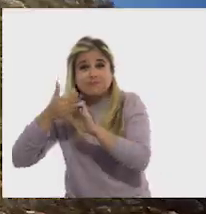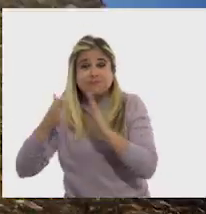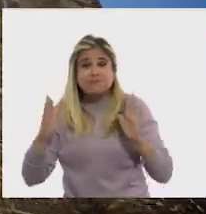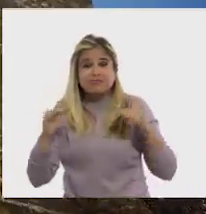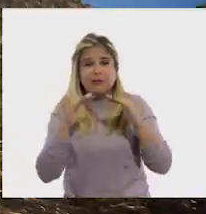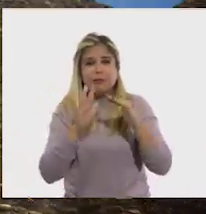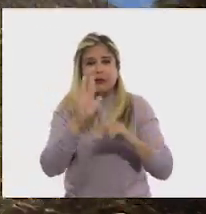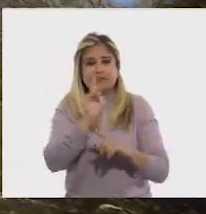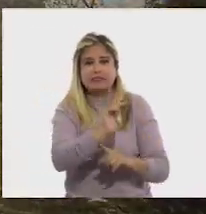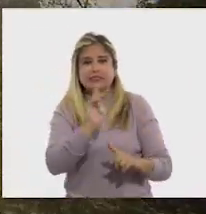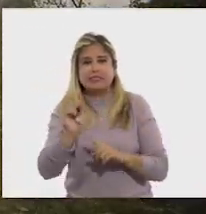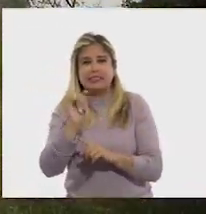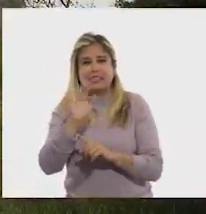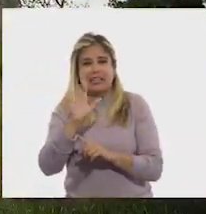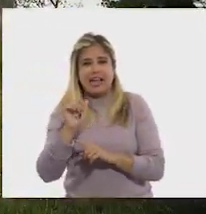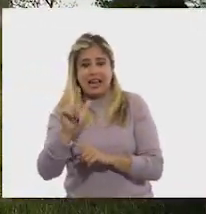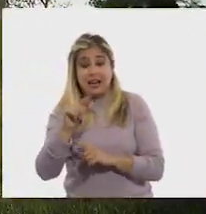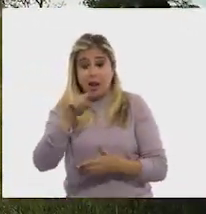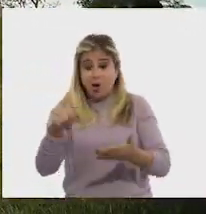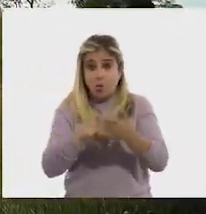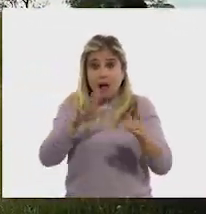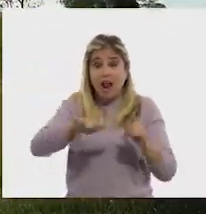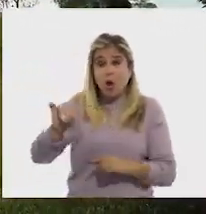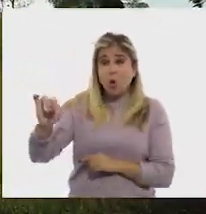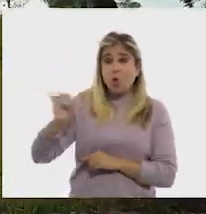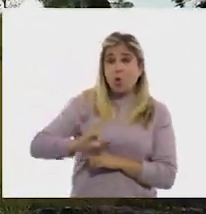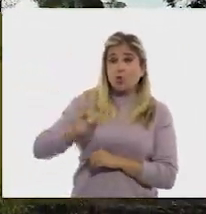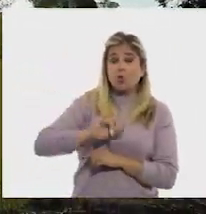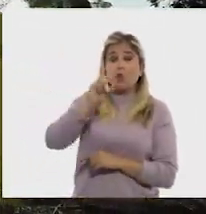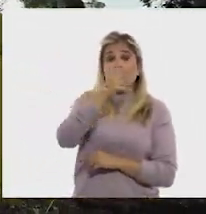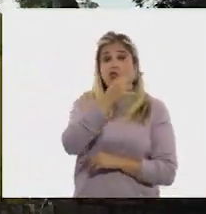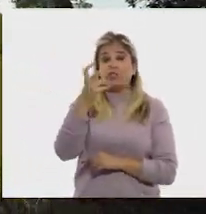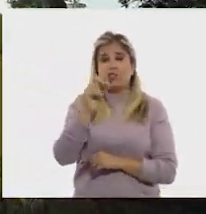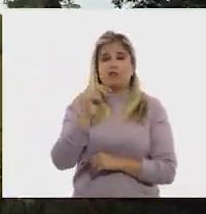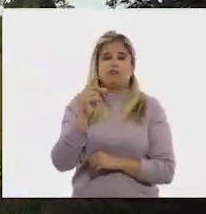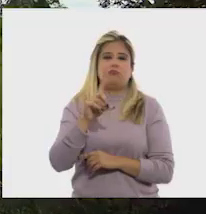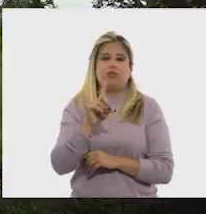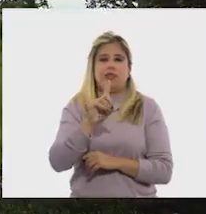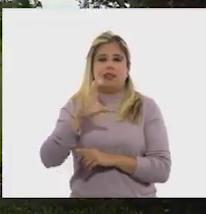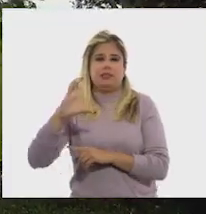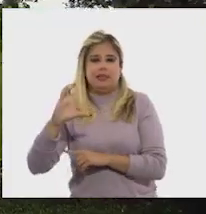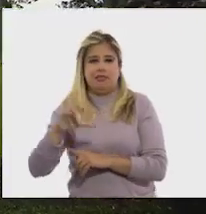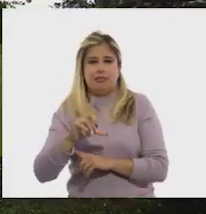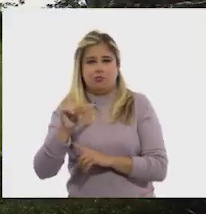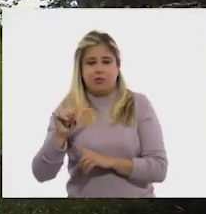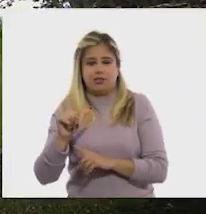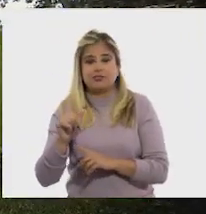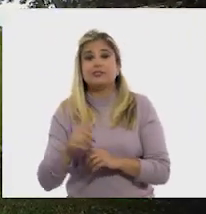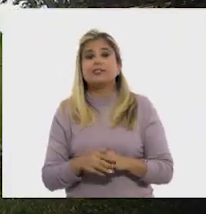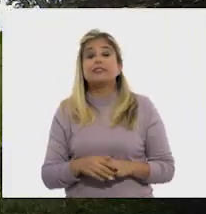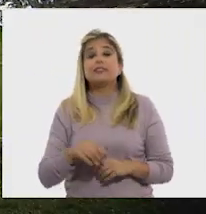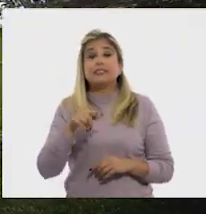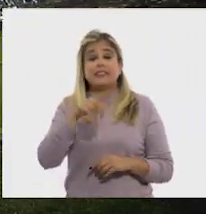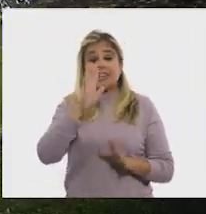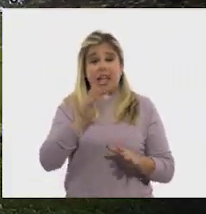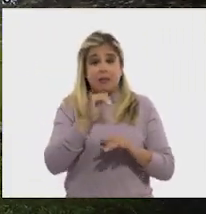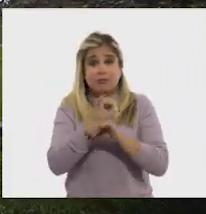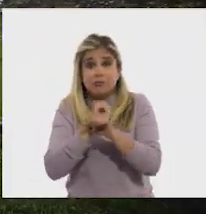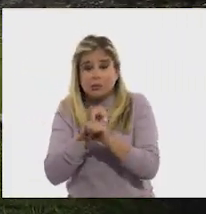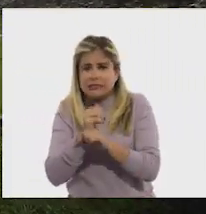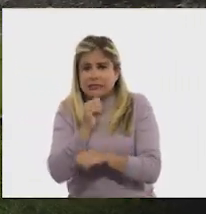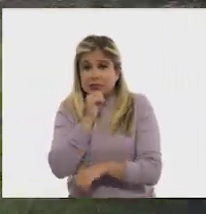Tikal. Este sitio existe desde el año 200 después de Cristo y no ha sido explorado en su